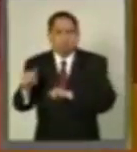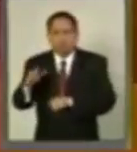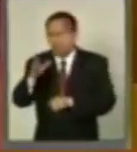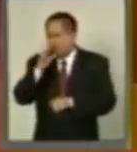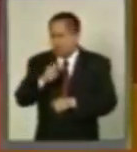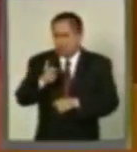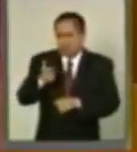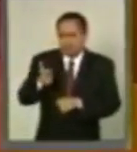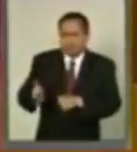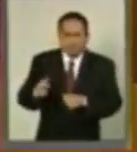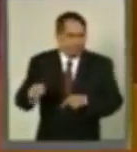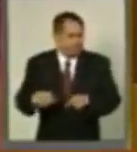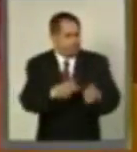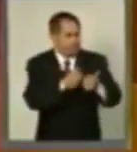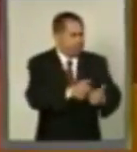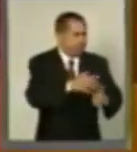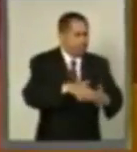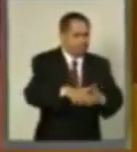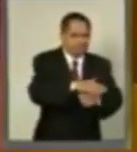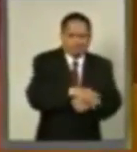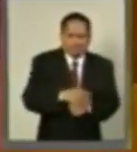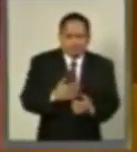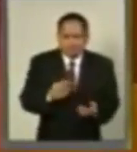los recursos para llevarla.